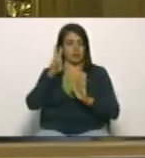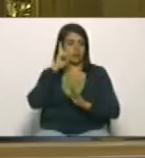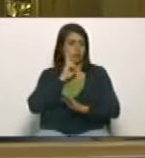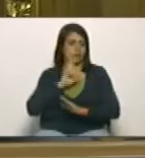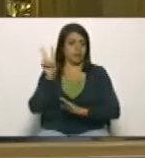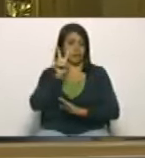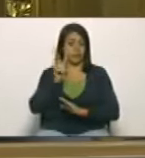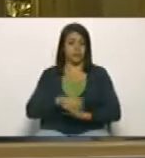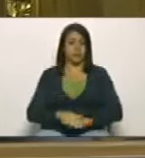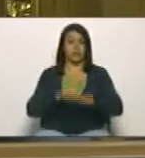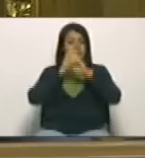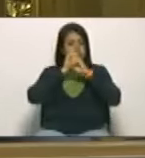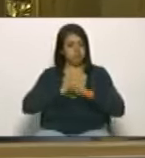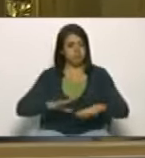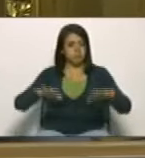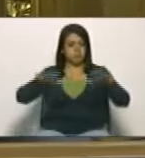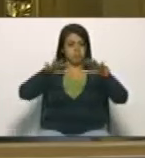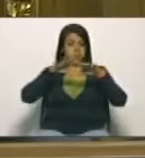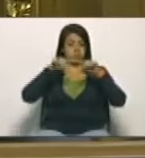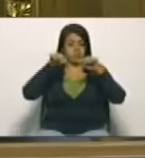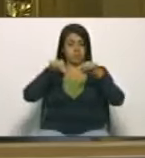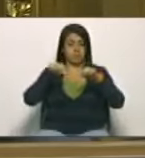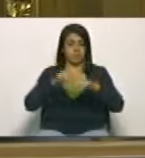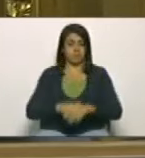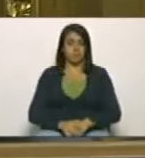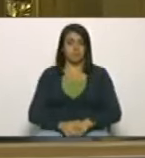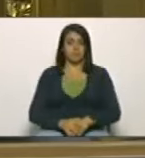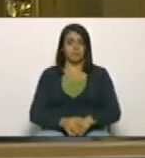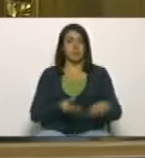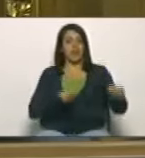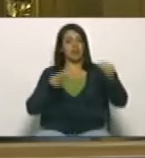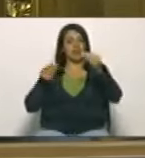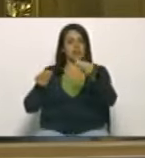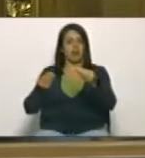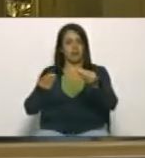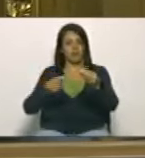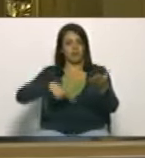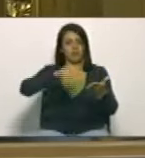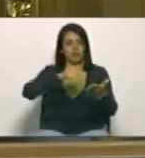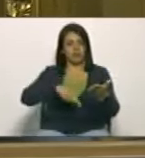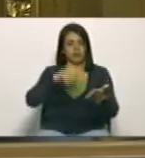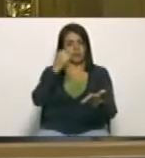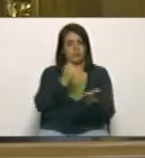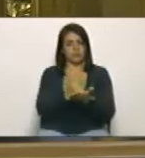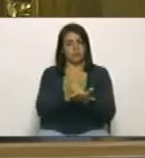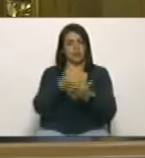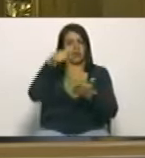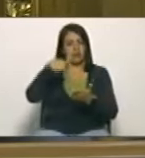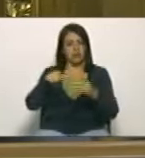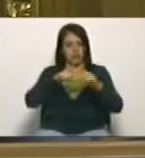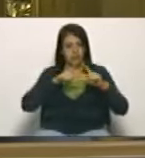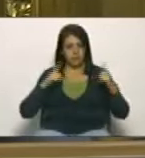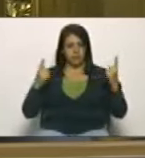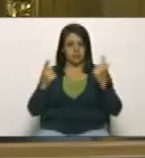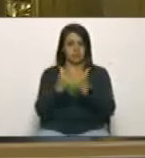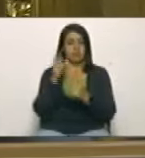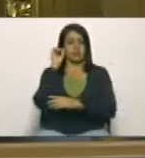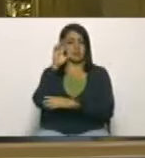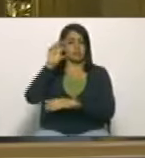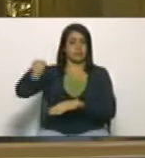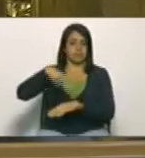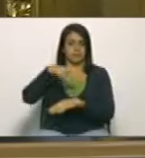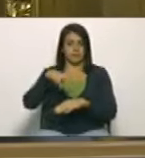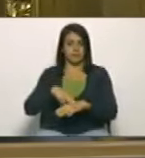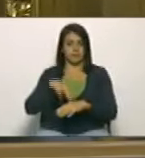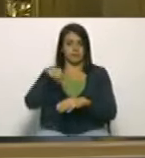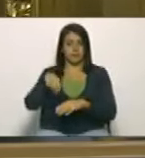República Bolivariana de Venezuela y dar máxima difusión del mismo, dado, firmado y sellado en el Palacio Federal Legislativo, sede de la